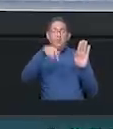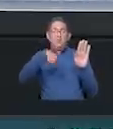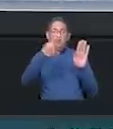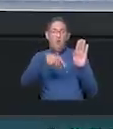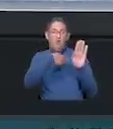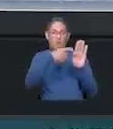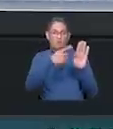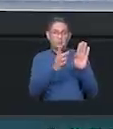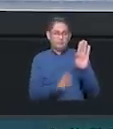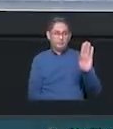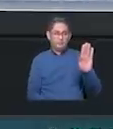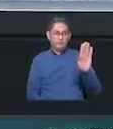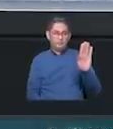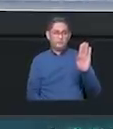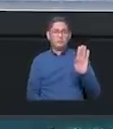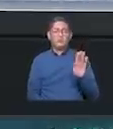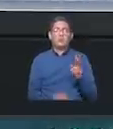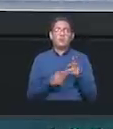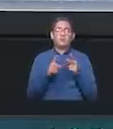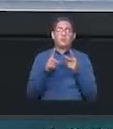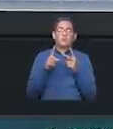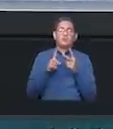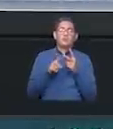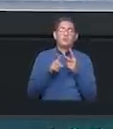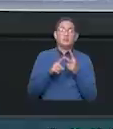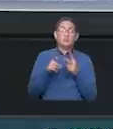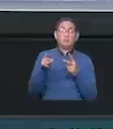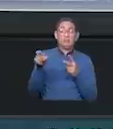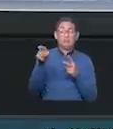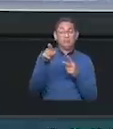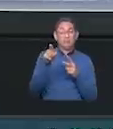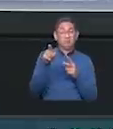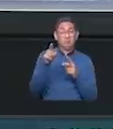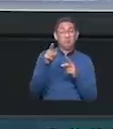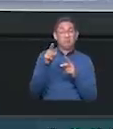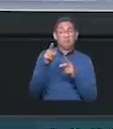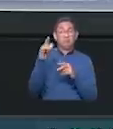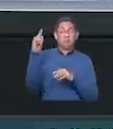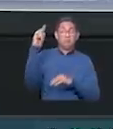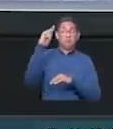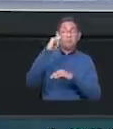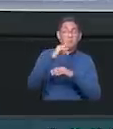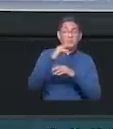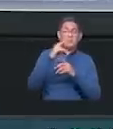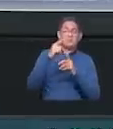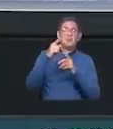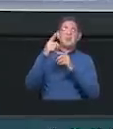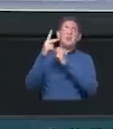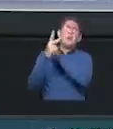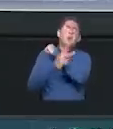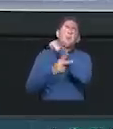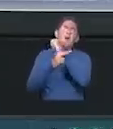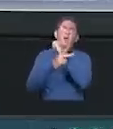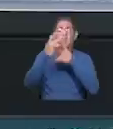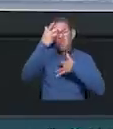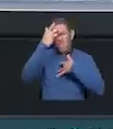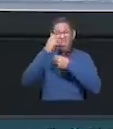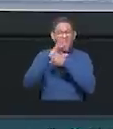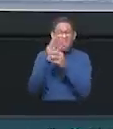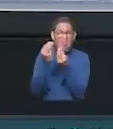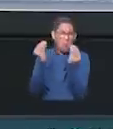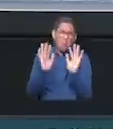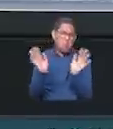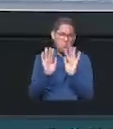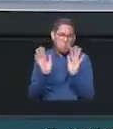además los pasajeros que provienen de los países que no son de alto riesgo deben